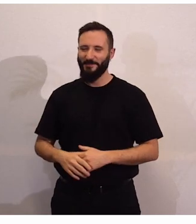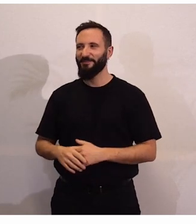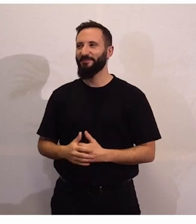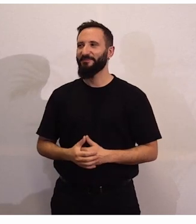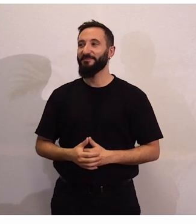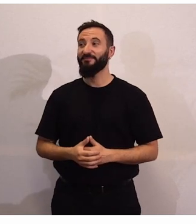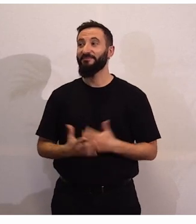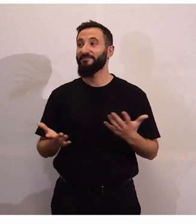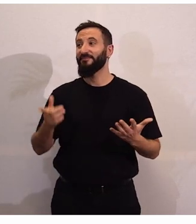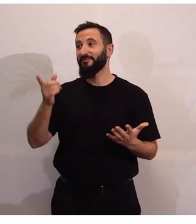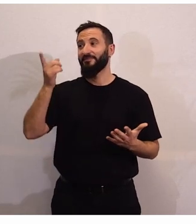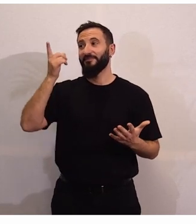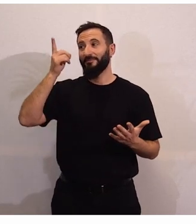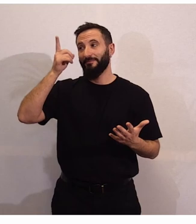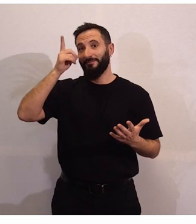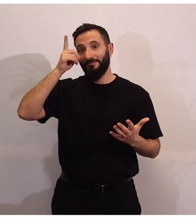Pues no sé lo que hacen.